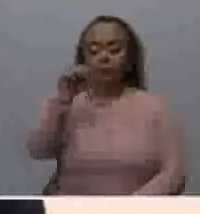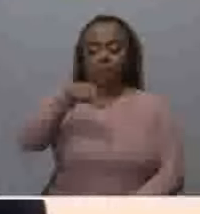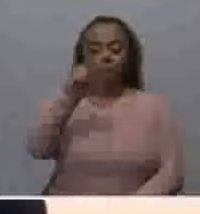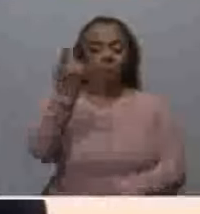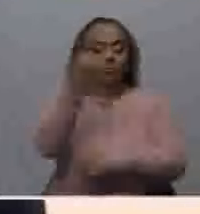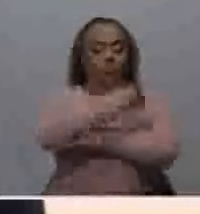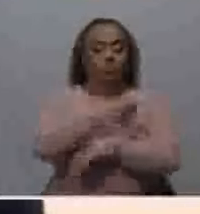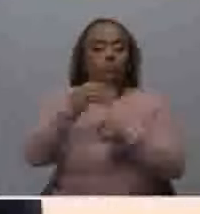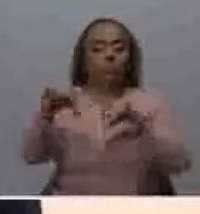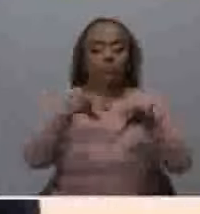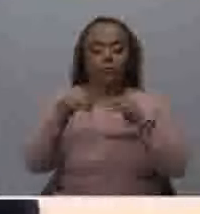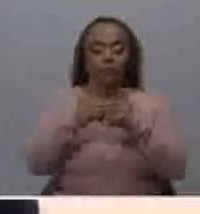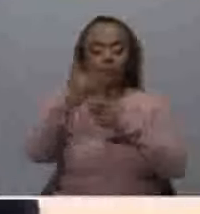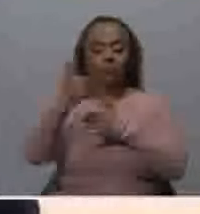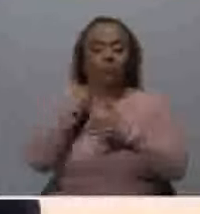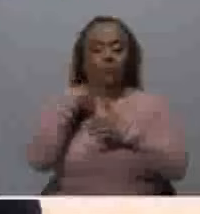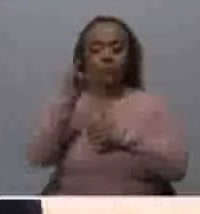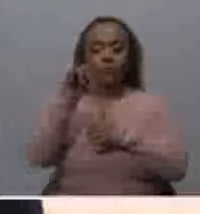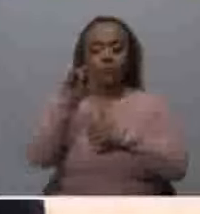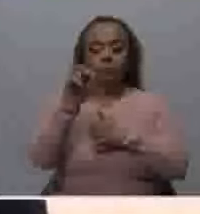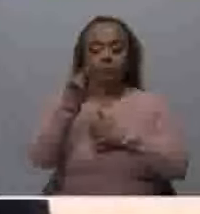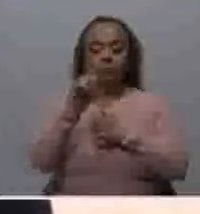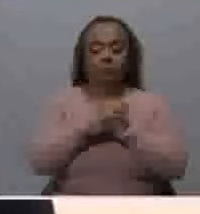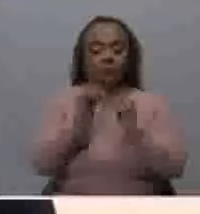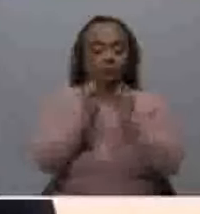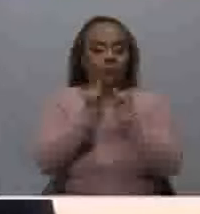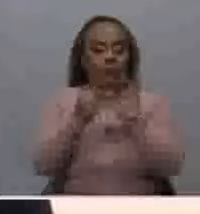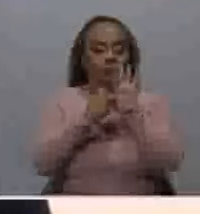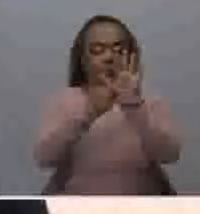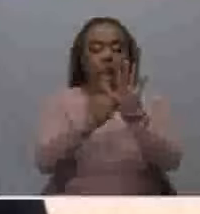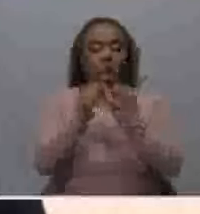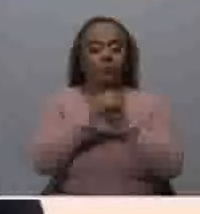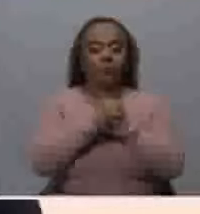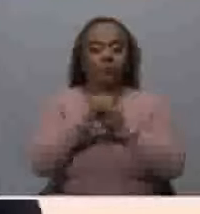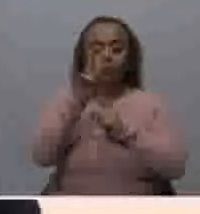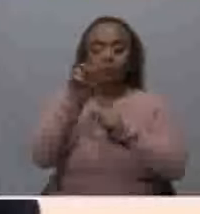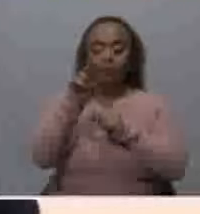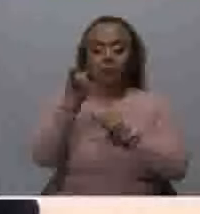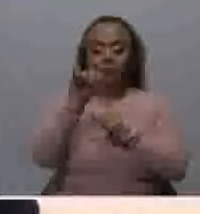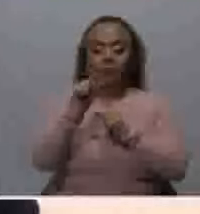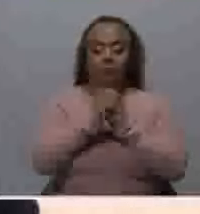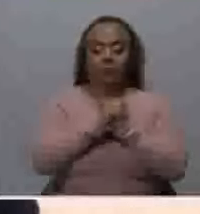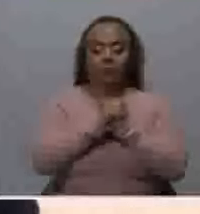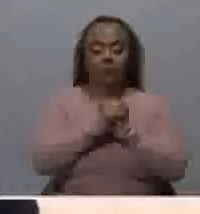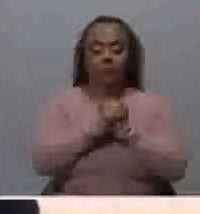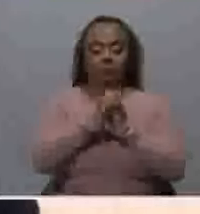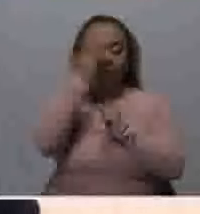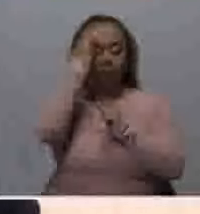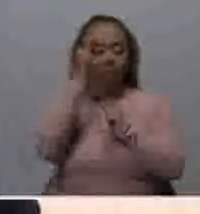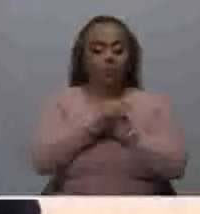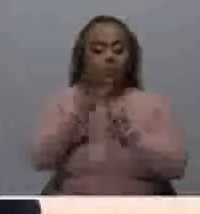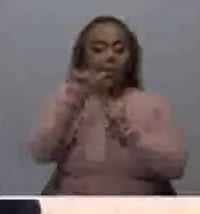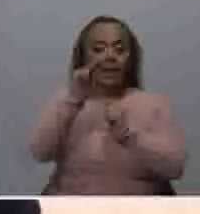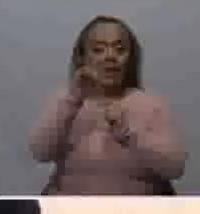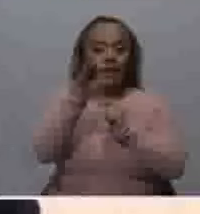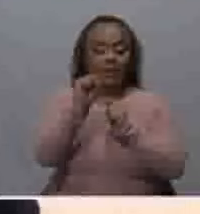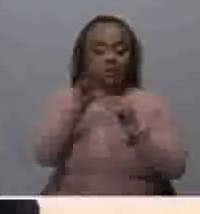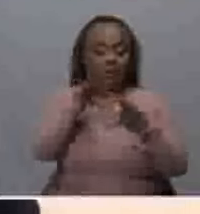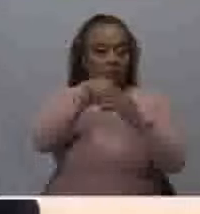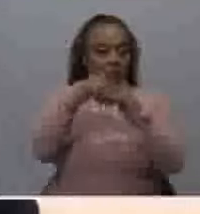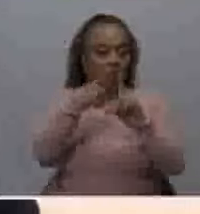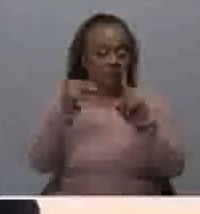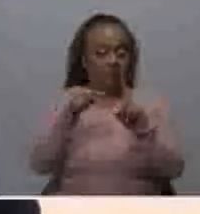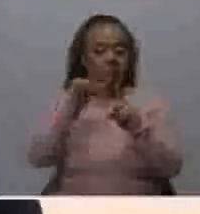Ya más adelante vamos a tener Irene también con la presentación de Johan Venegas. Pero Andrés está en el hotel de la selección. La